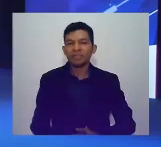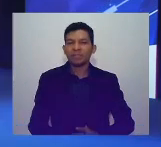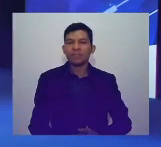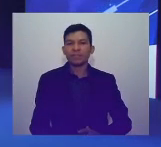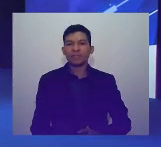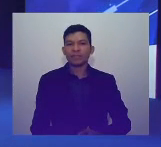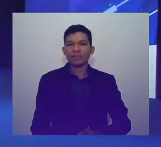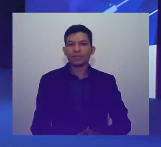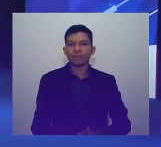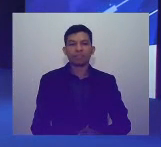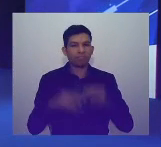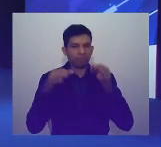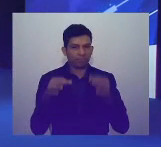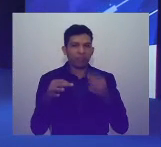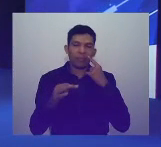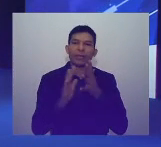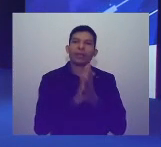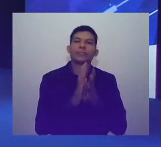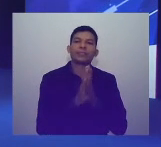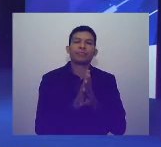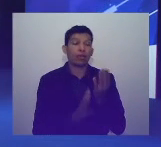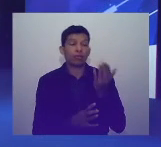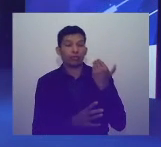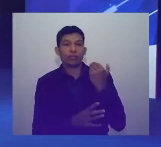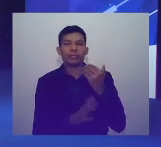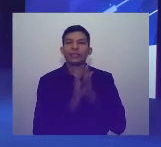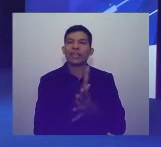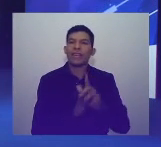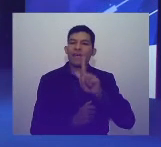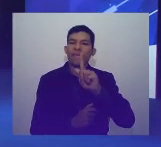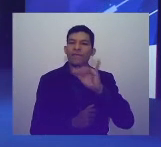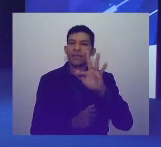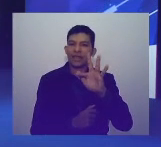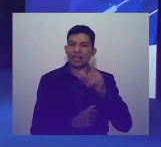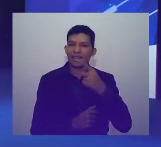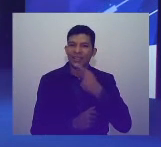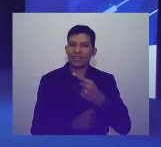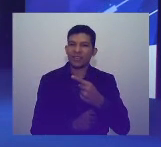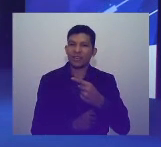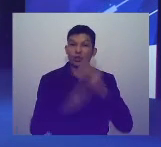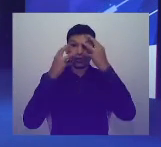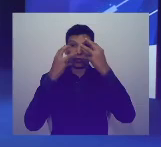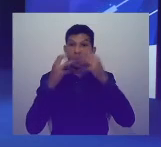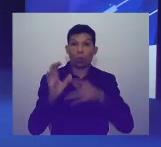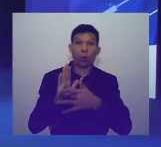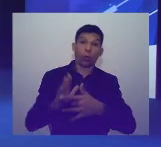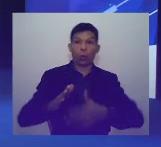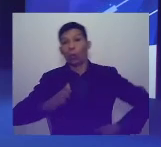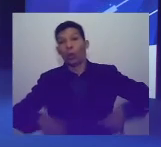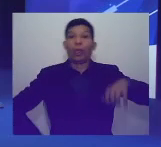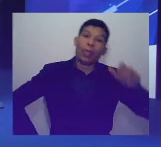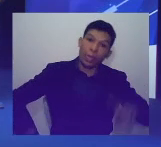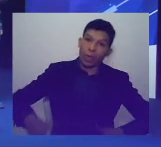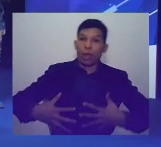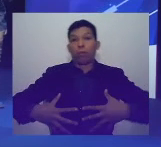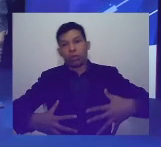cambios de temperatura en ciertas regiones. Ciertas regiones que, por ejemplo, en el caso del cáncer, pues pueden estar muy activas, ¿listo? Con un metabolismo